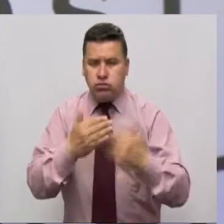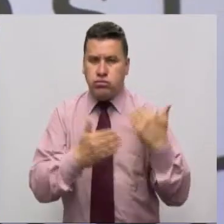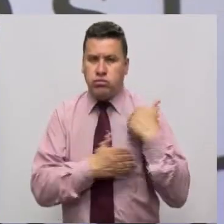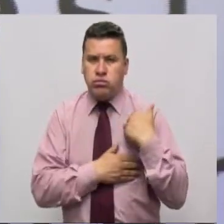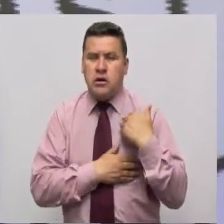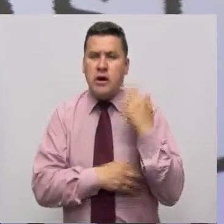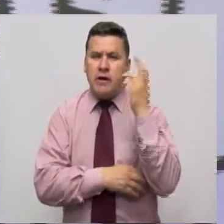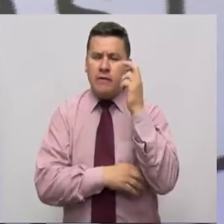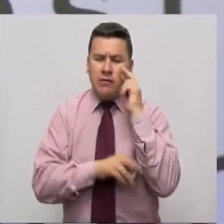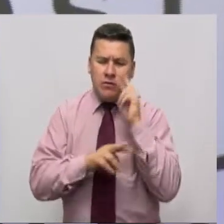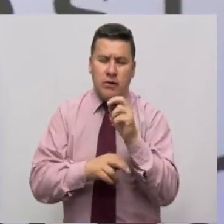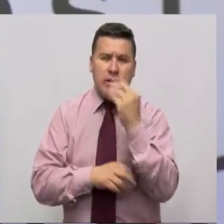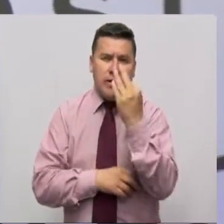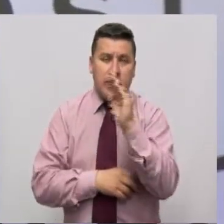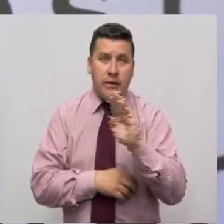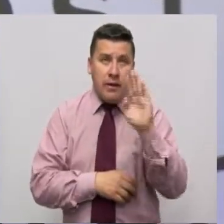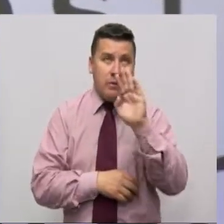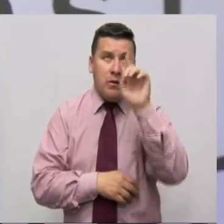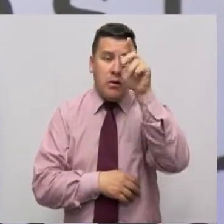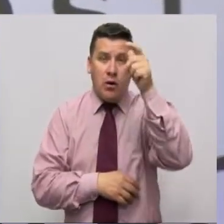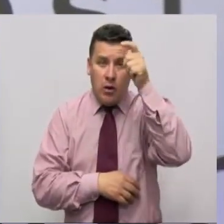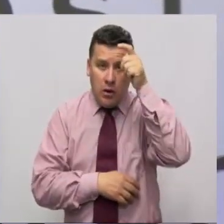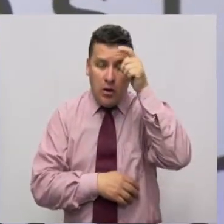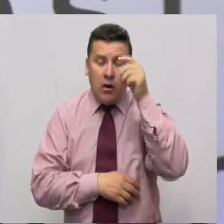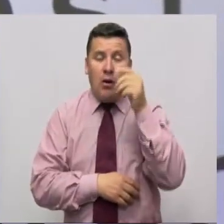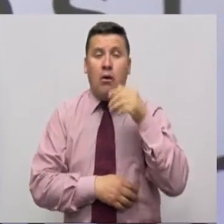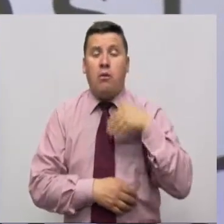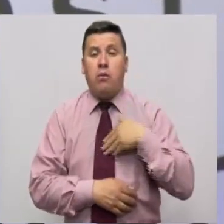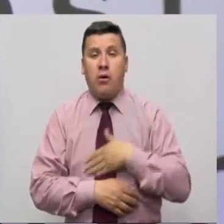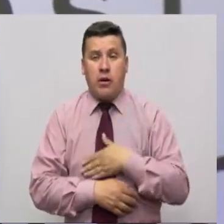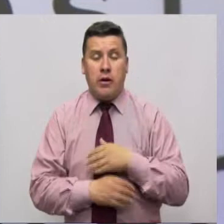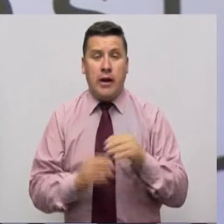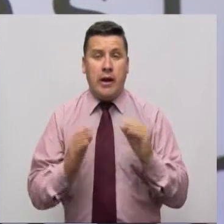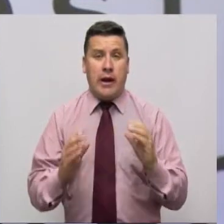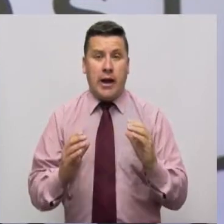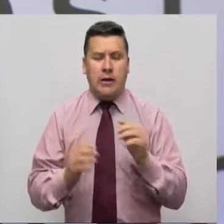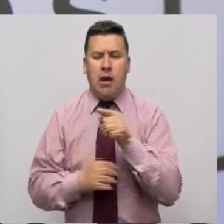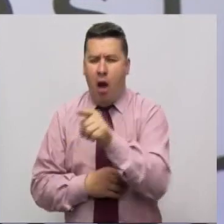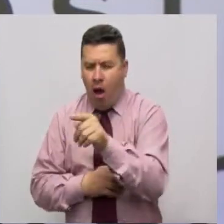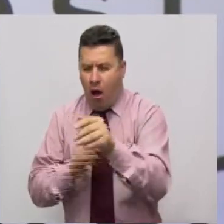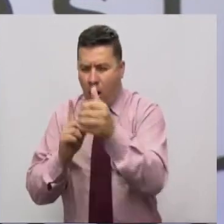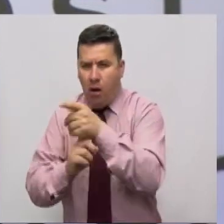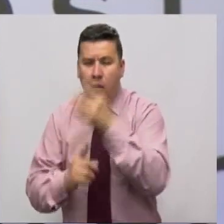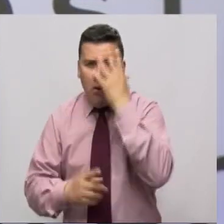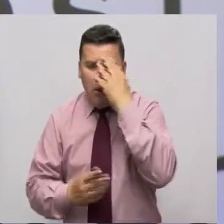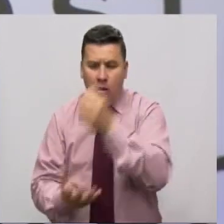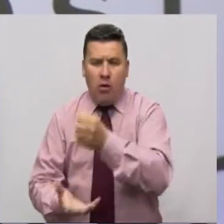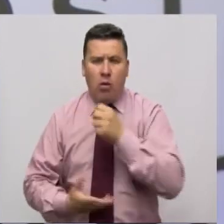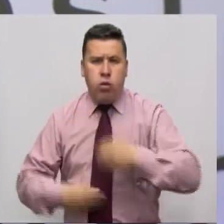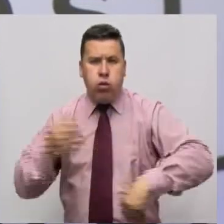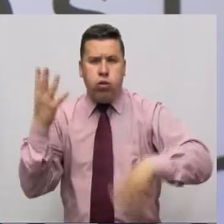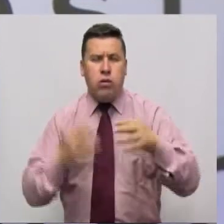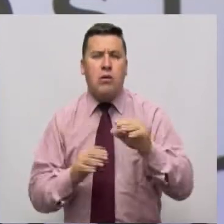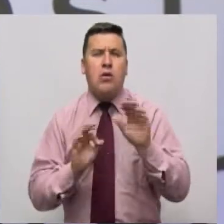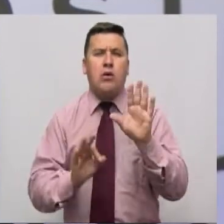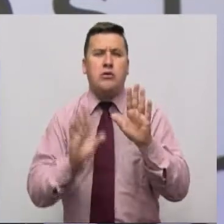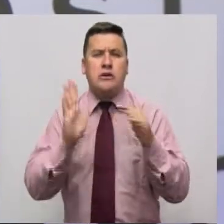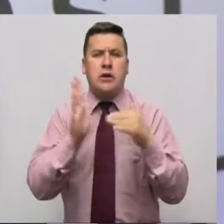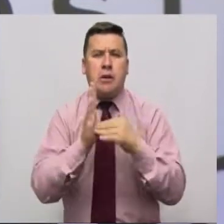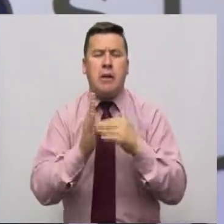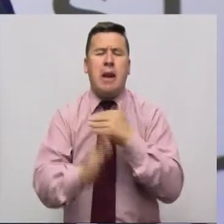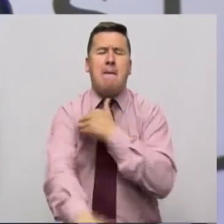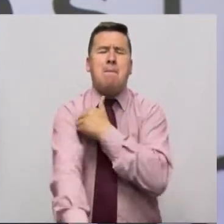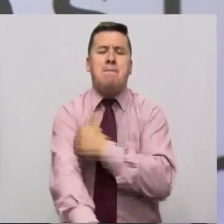5 procesos de responsabilidad fiscal en 3 departamentos, Córdoba, Bolívar y Caquetá. El posible despilfarro de recursos es de 85